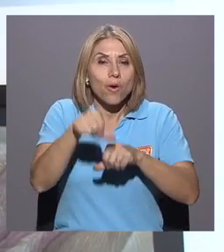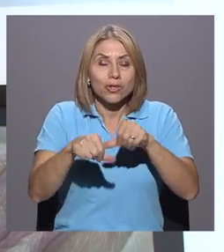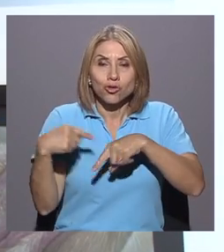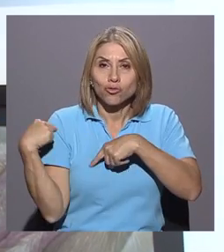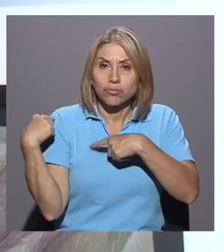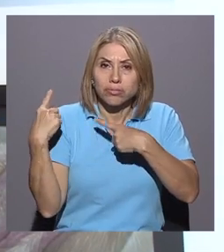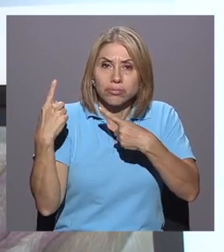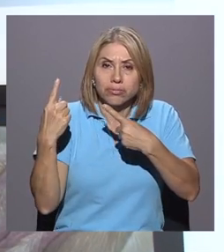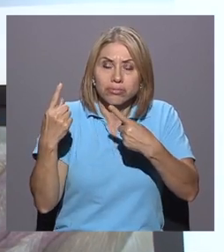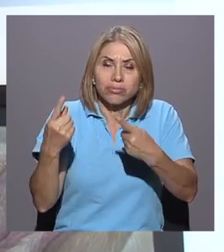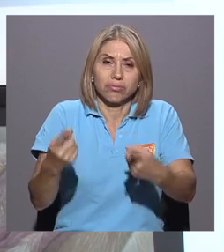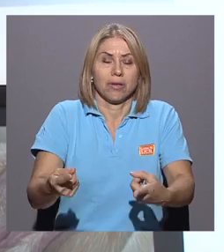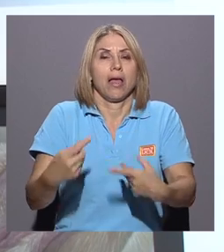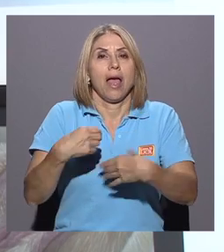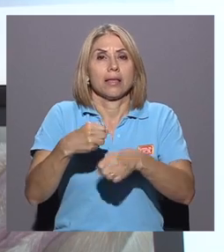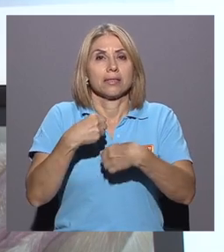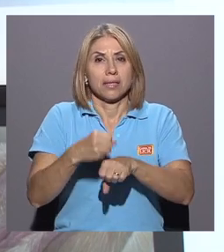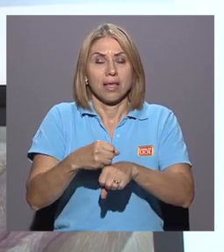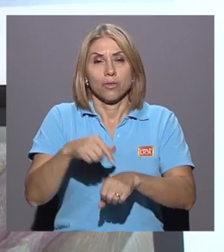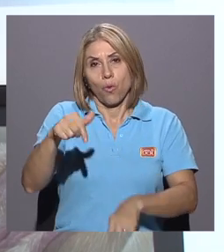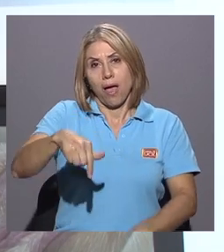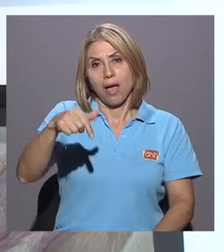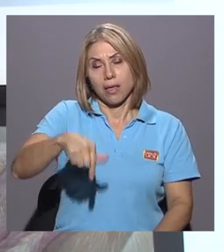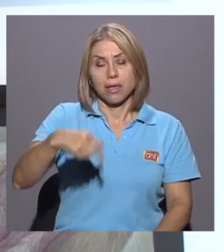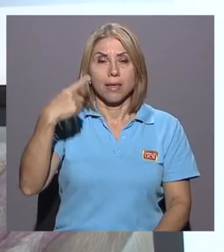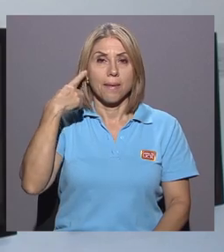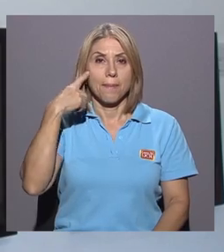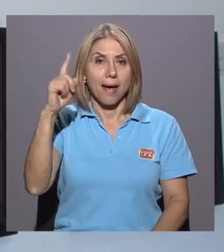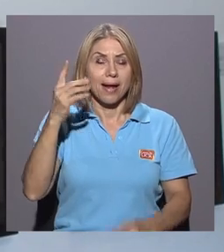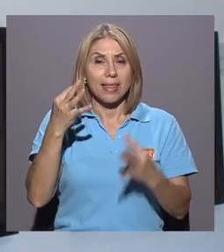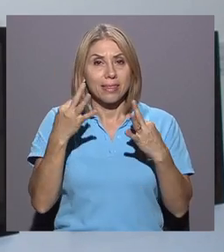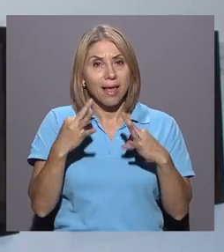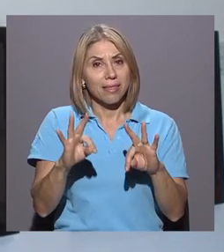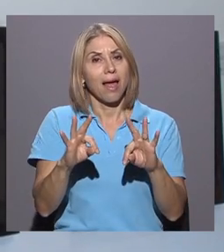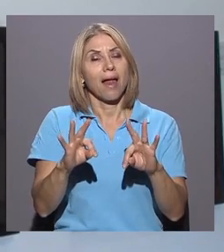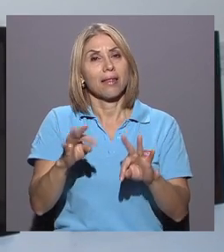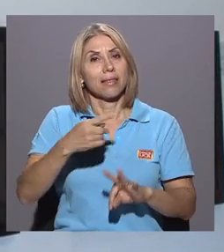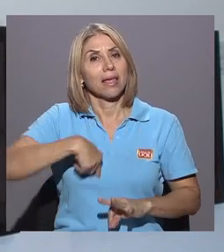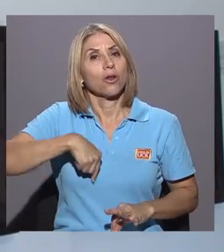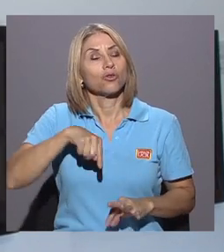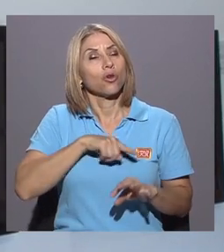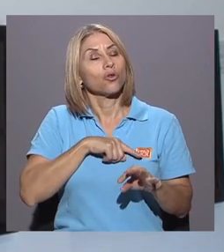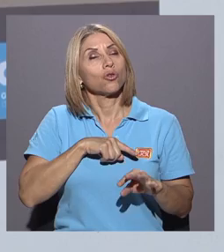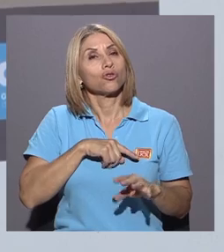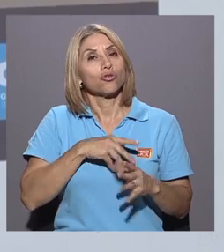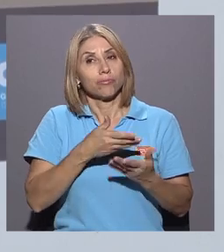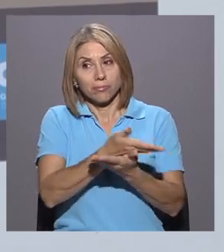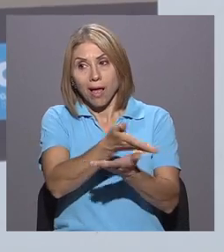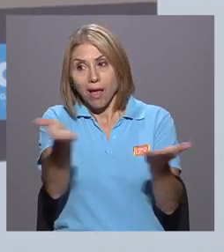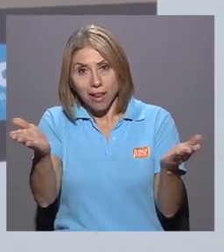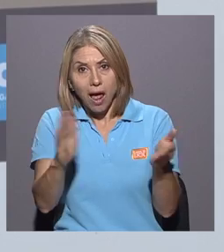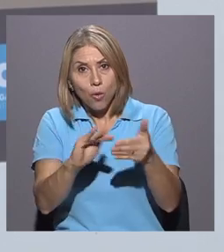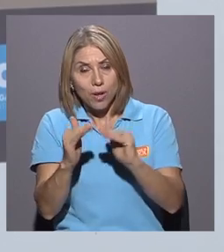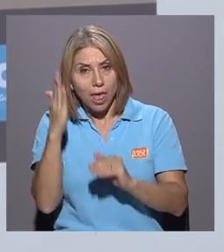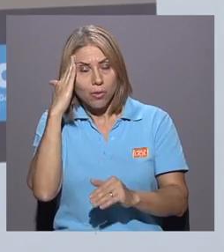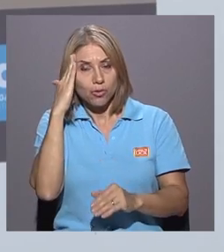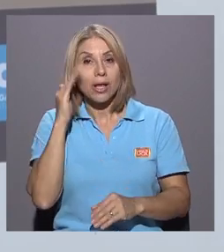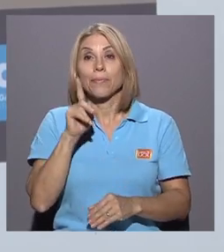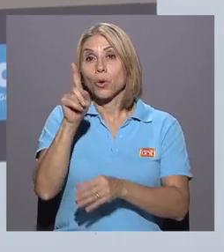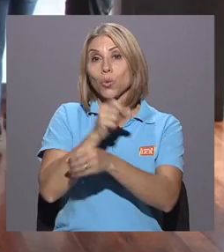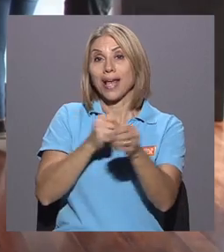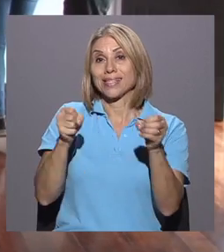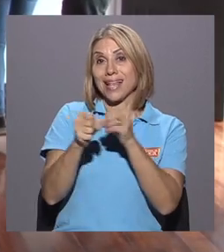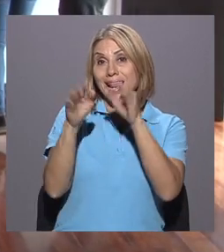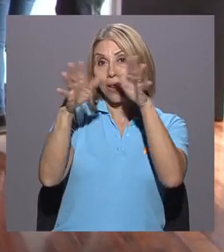haciendo por bastante tiempo en la sede por pues tratar de posicionarnos mucho mejor en la comunidad. Una